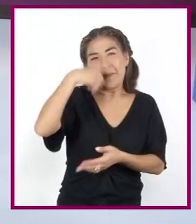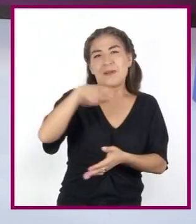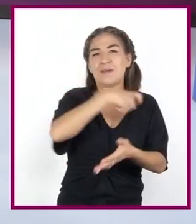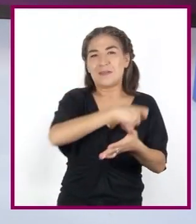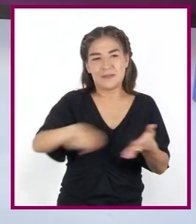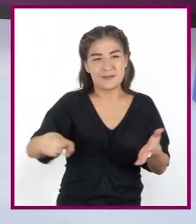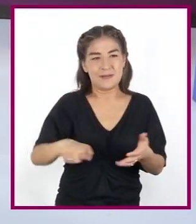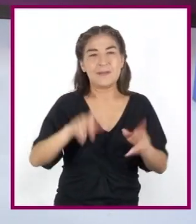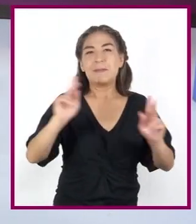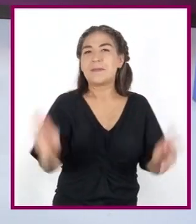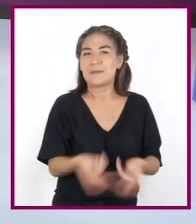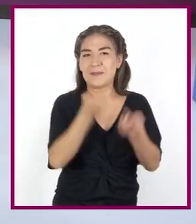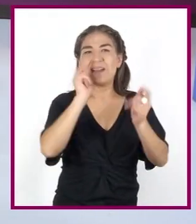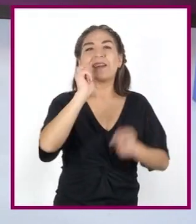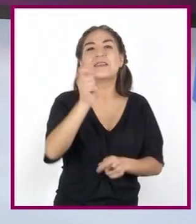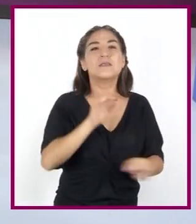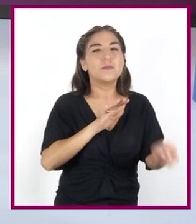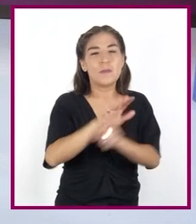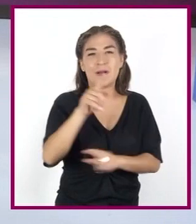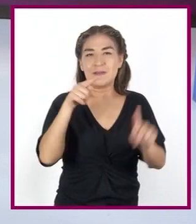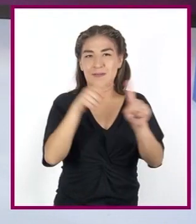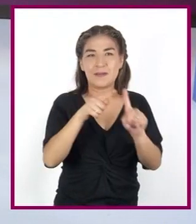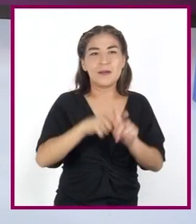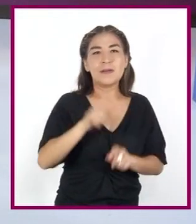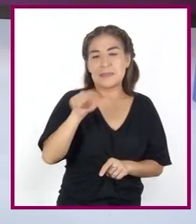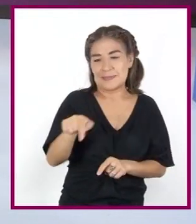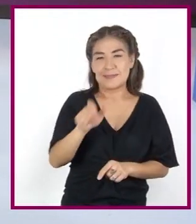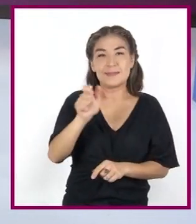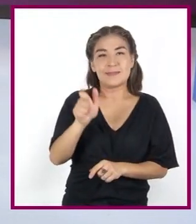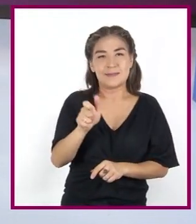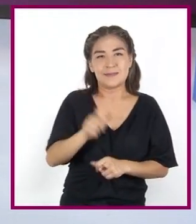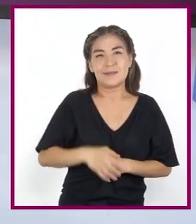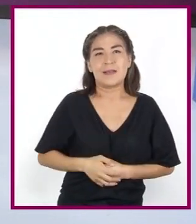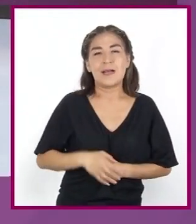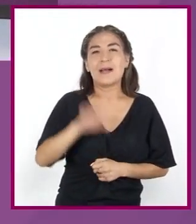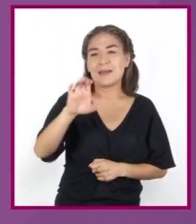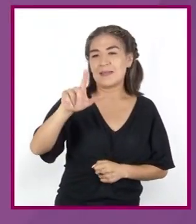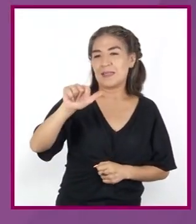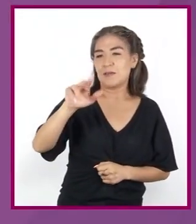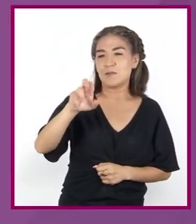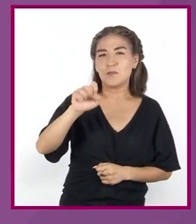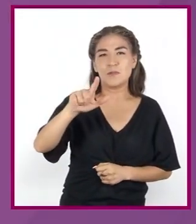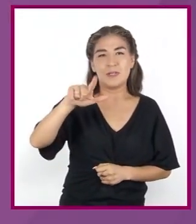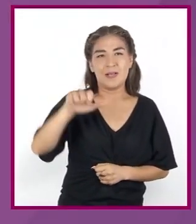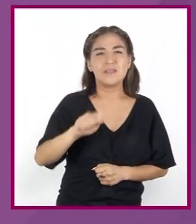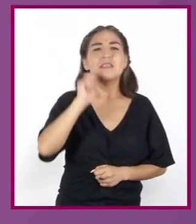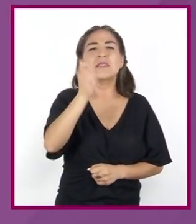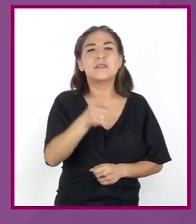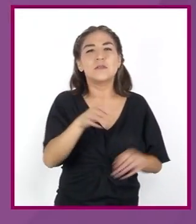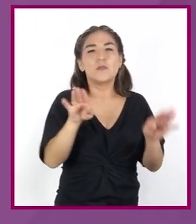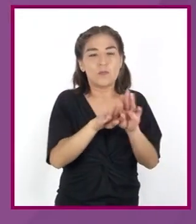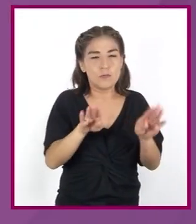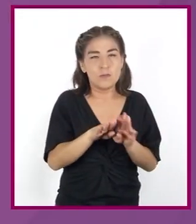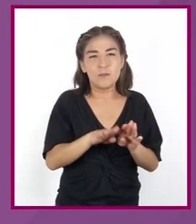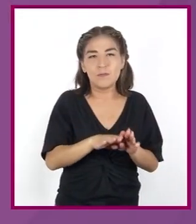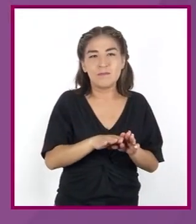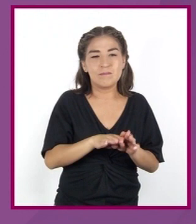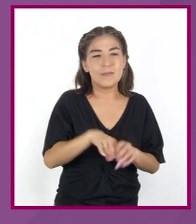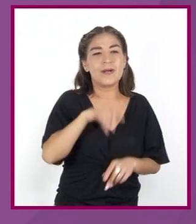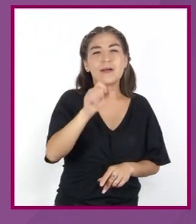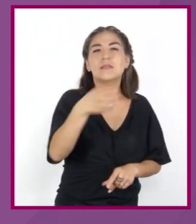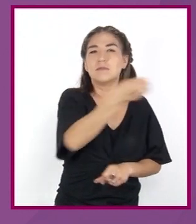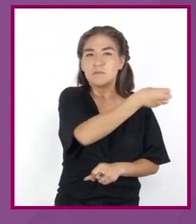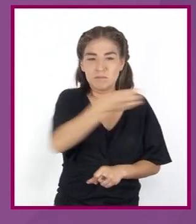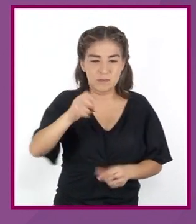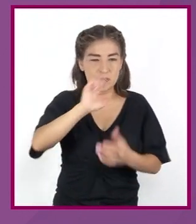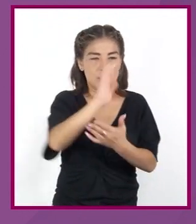compra-venta, específicamente el apartado correspondiente a las cláusulas. Las cláusulas son las disposiciones de un